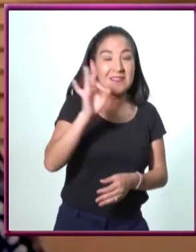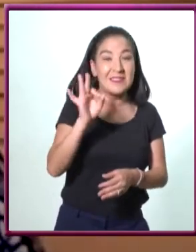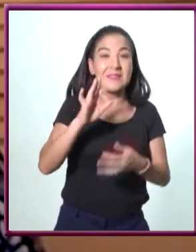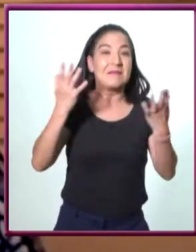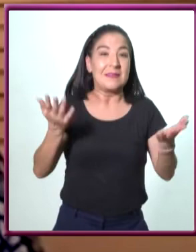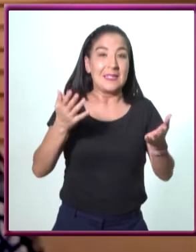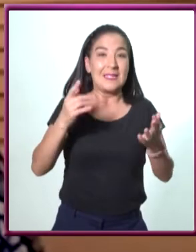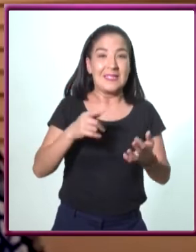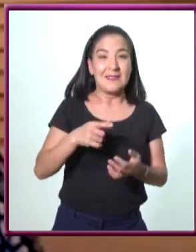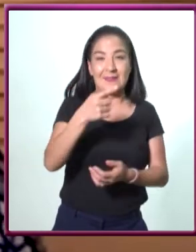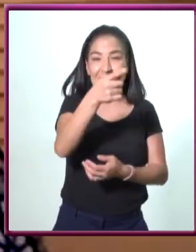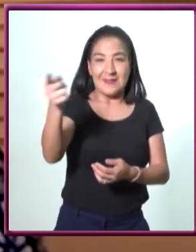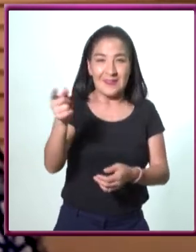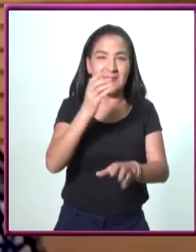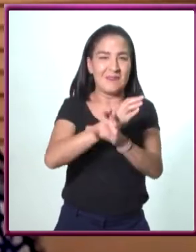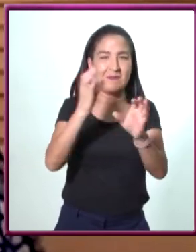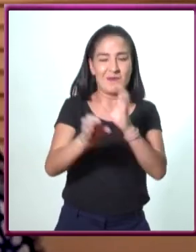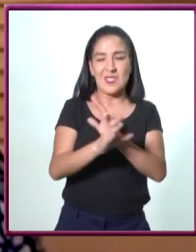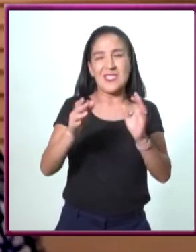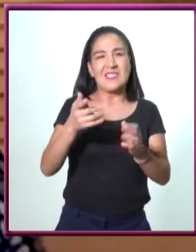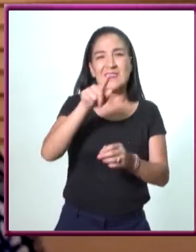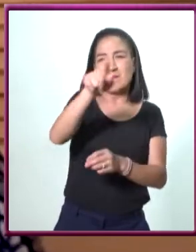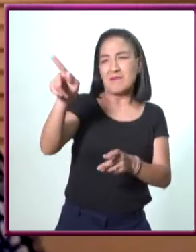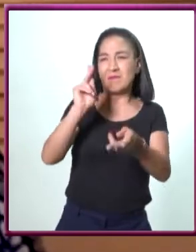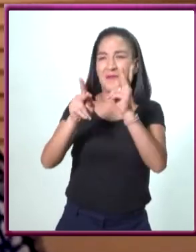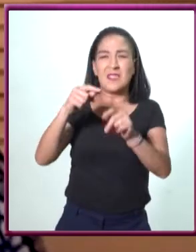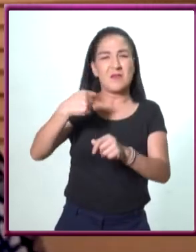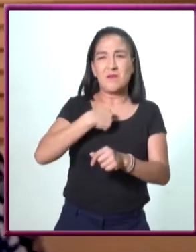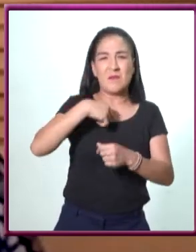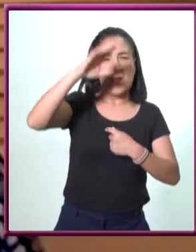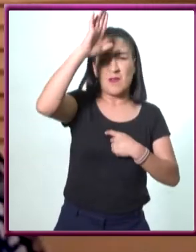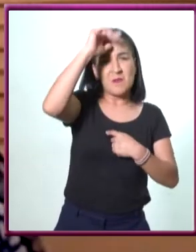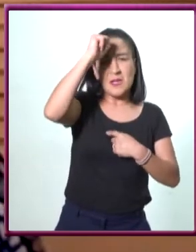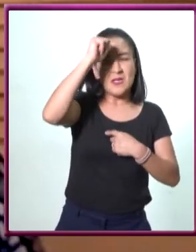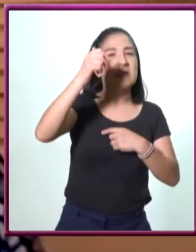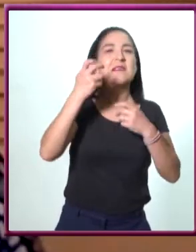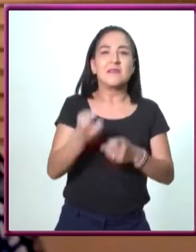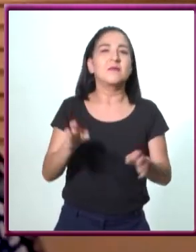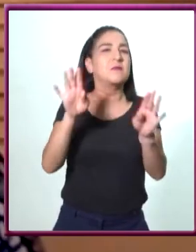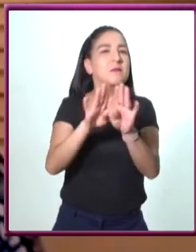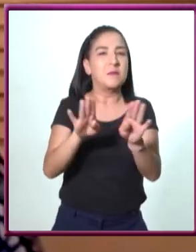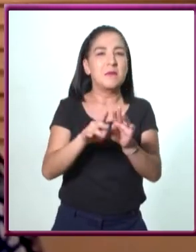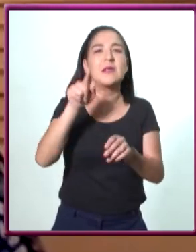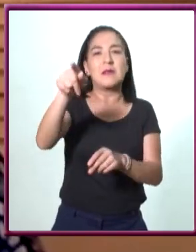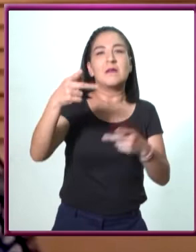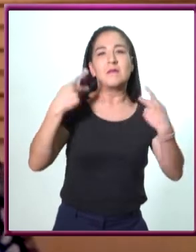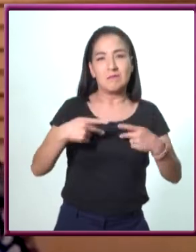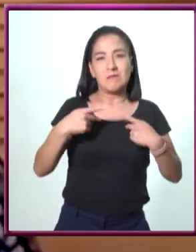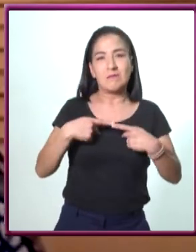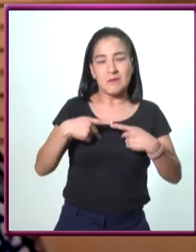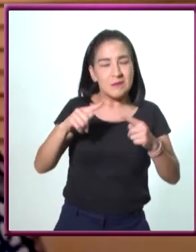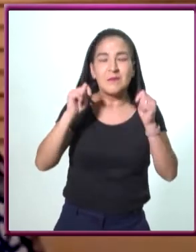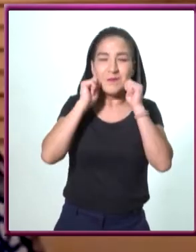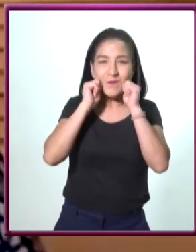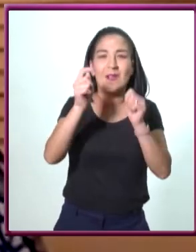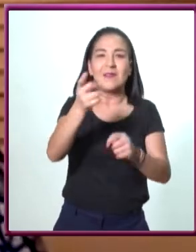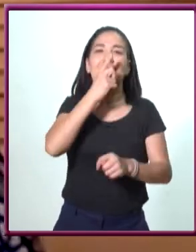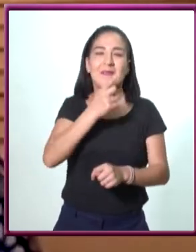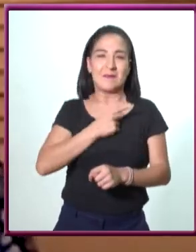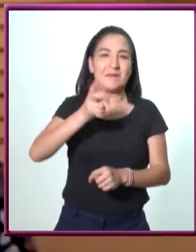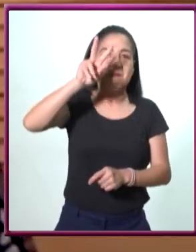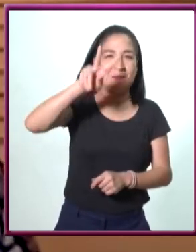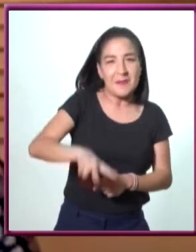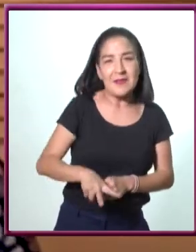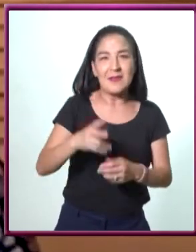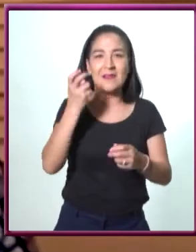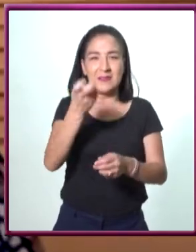aunque me digan cosas con las que no estoy de acuerdo, entonces yo voy a promover que esa persona me diga la verdad. No va a